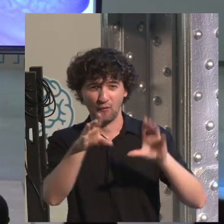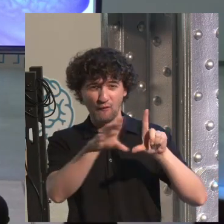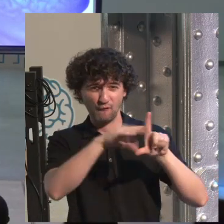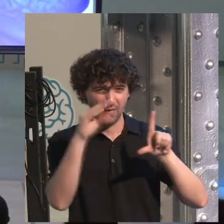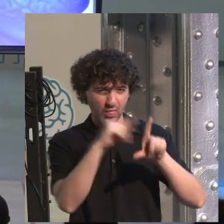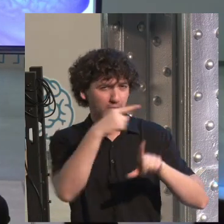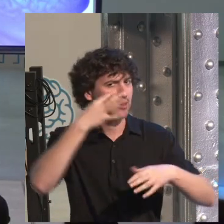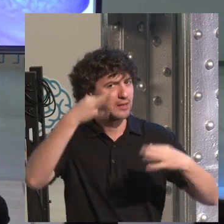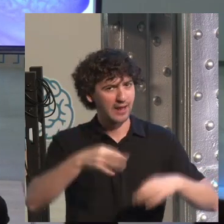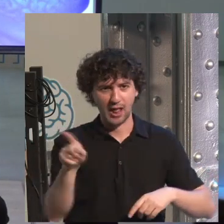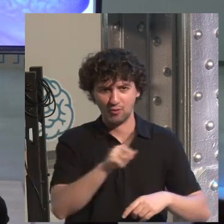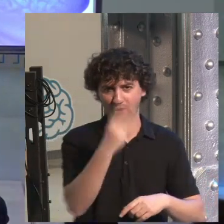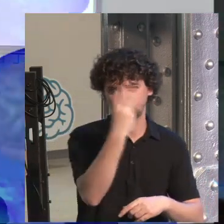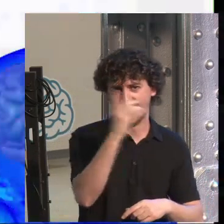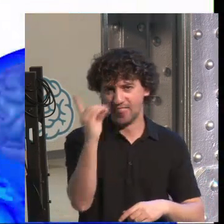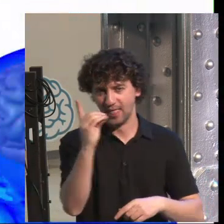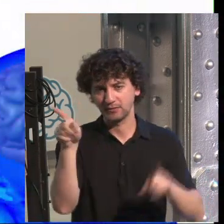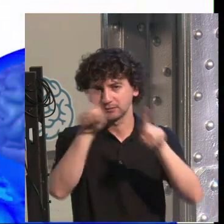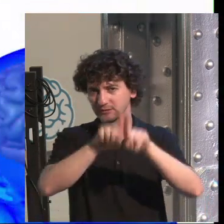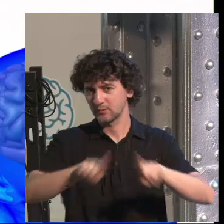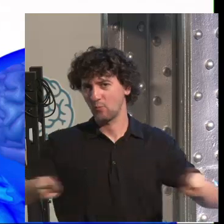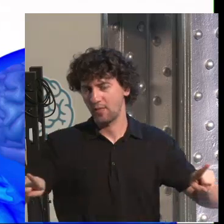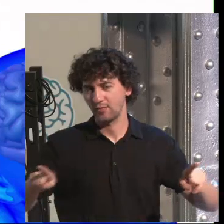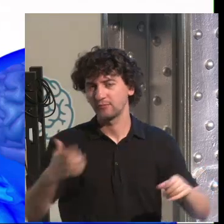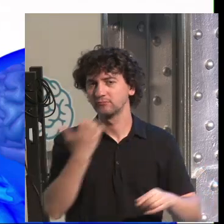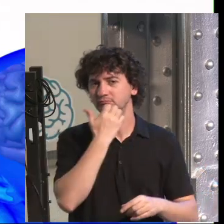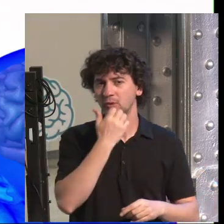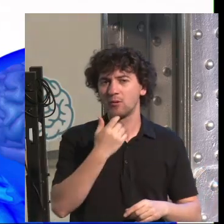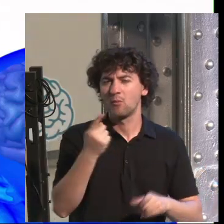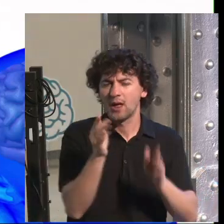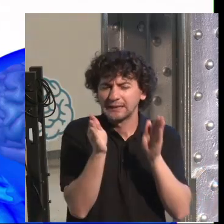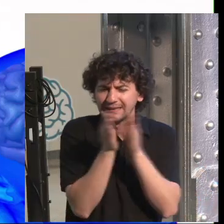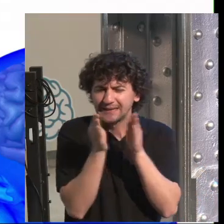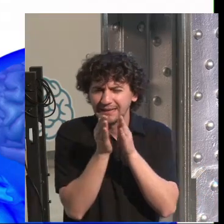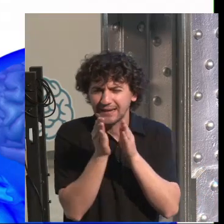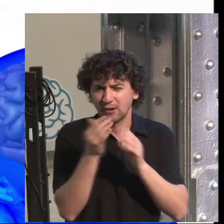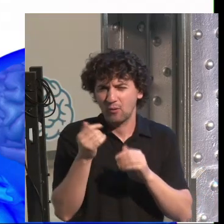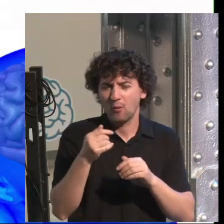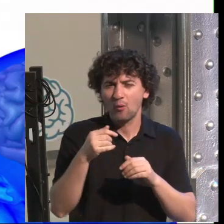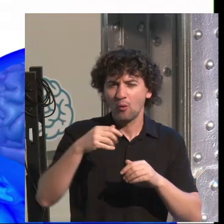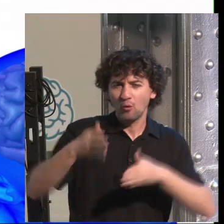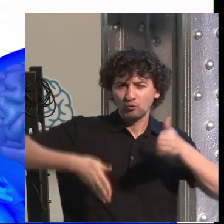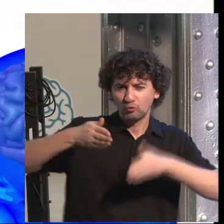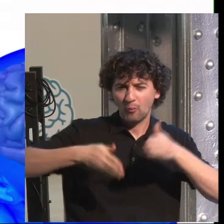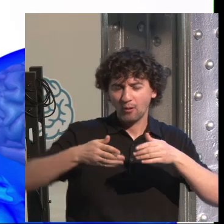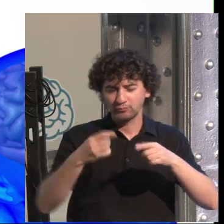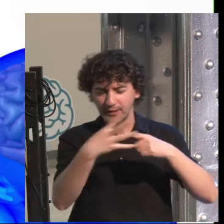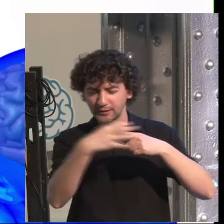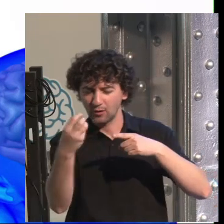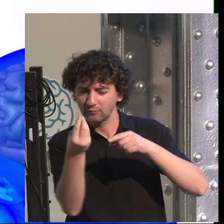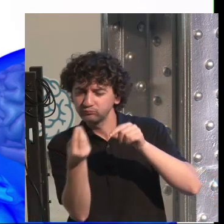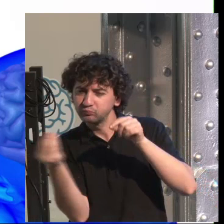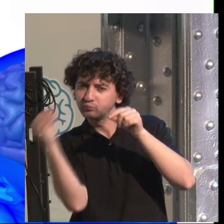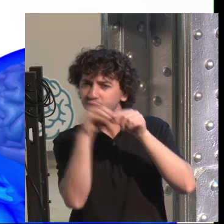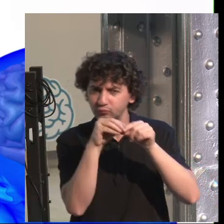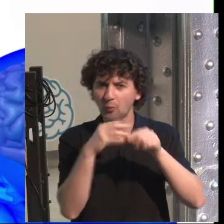una simulación en 3 dimensiones de un potencial nanorobot que se metería y se engancharía en las neuronas. Y